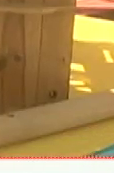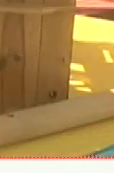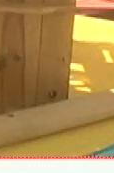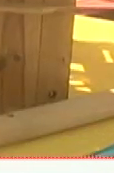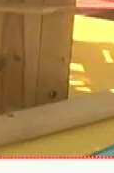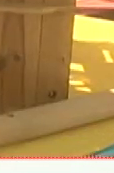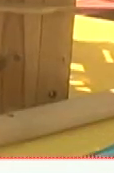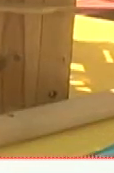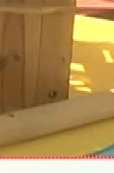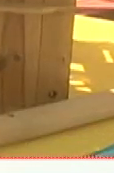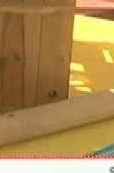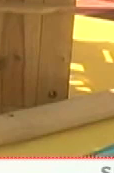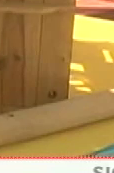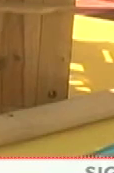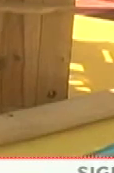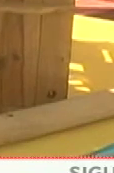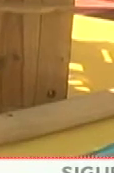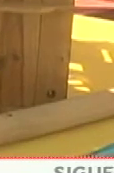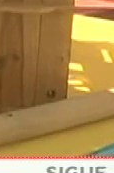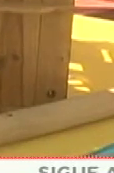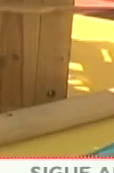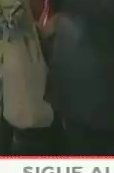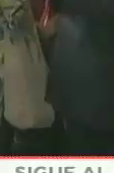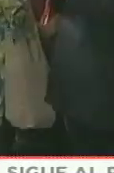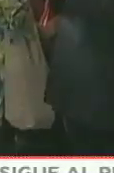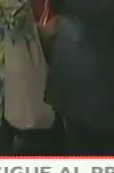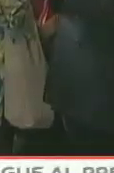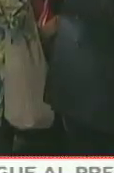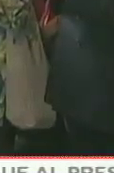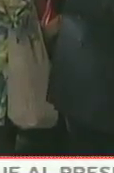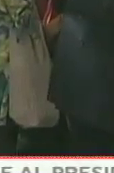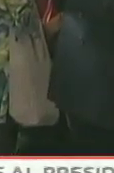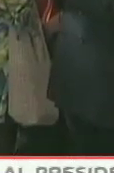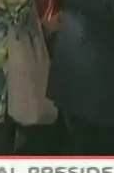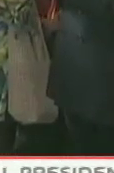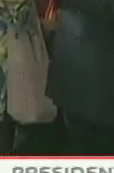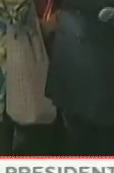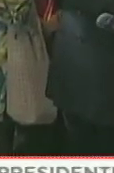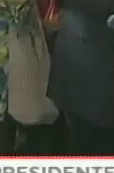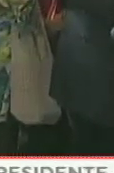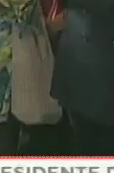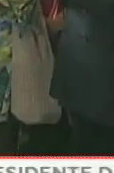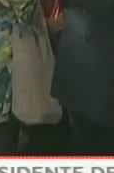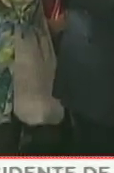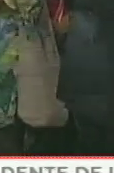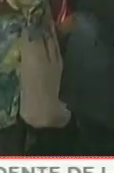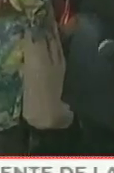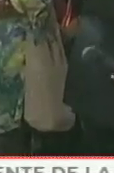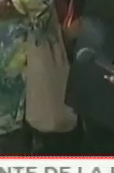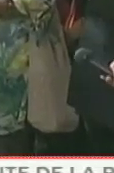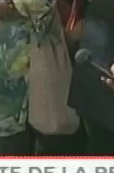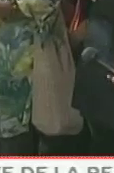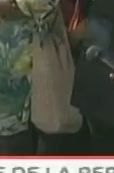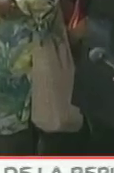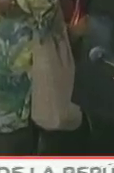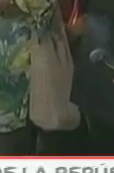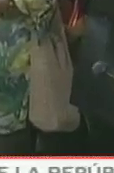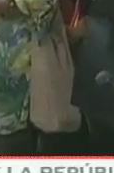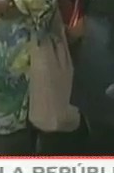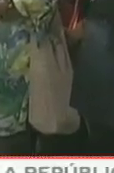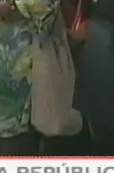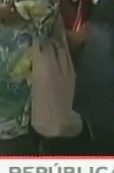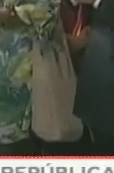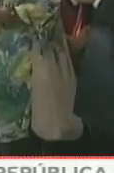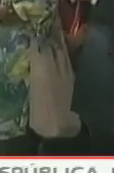Rafael Angulo, quien fue un educador popular de La Vega. Nosotros queremos, señor presidente, en estos 60 años del INCE,